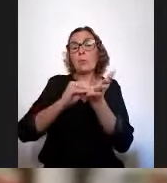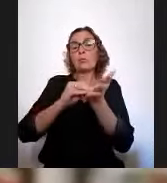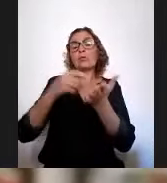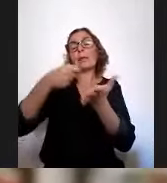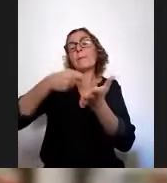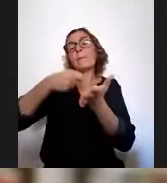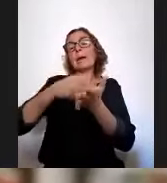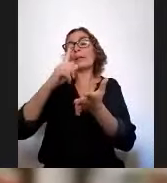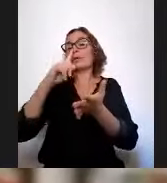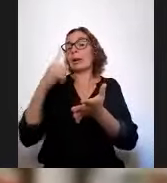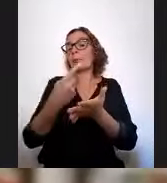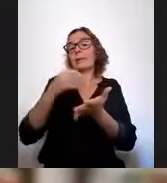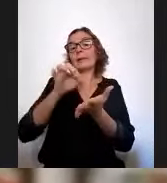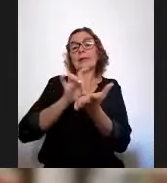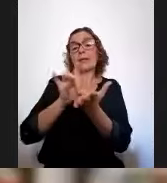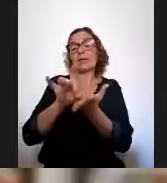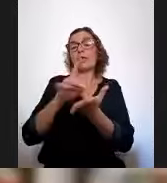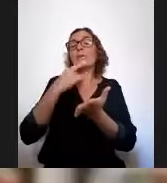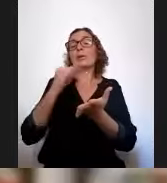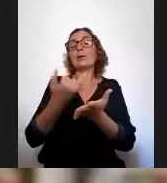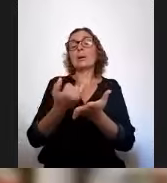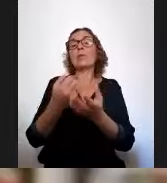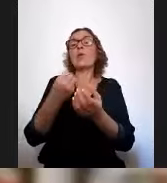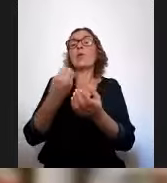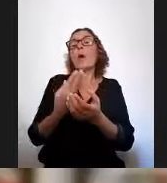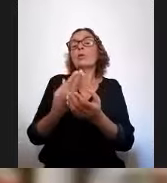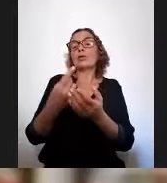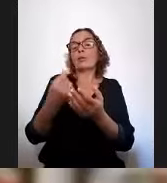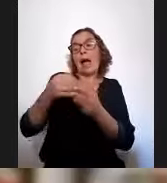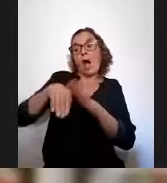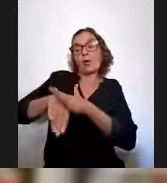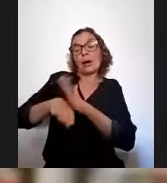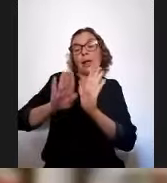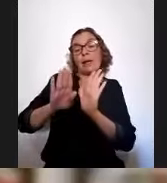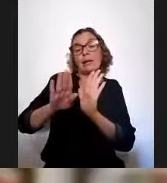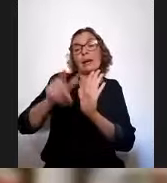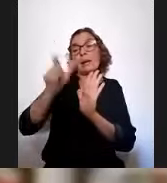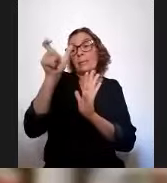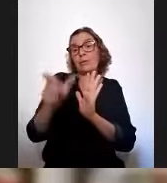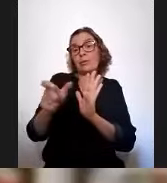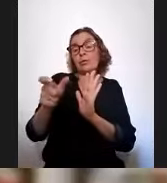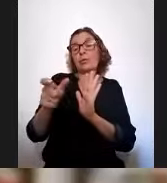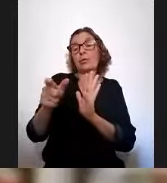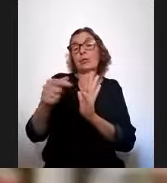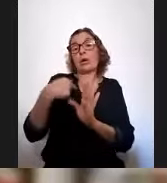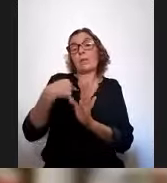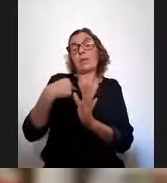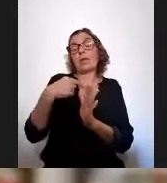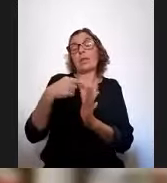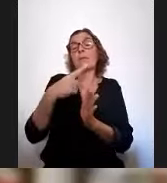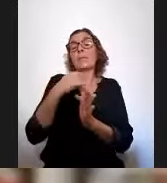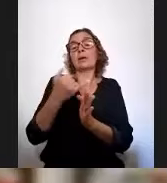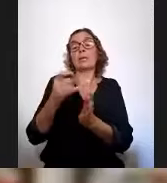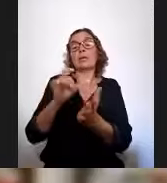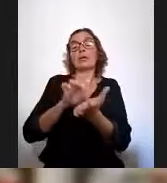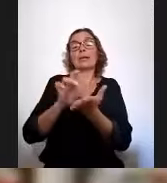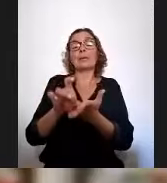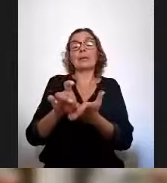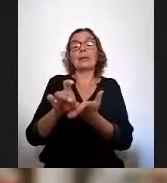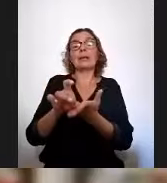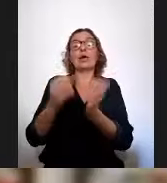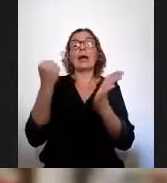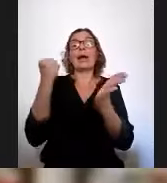del servicio, en cuánto se va a ahorrar el cliente usando nuestro producto, nuestro servicio, en la garantía